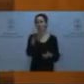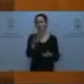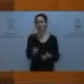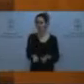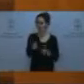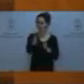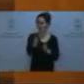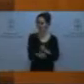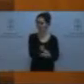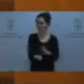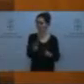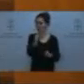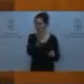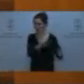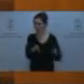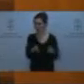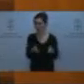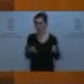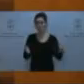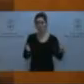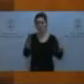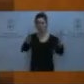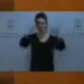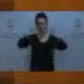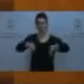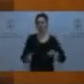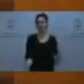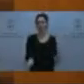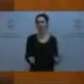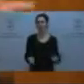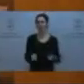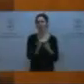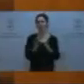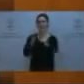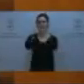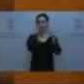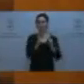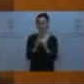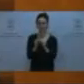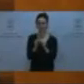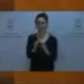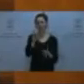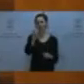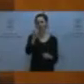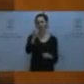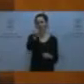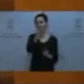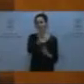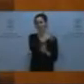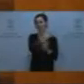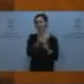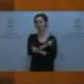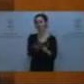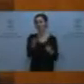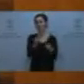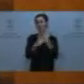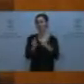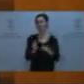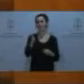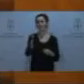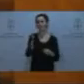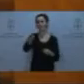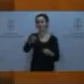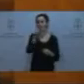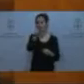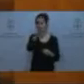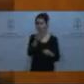consejera? Bueno, yo creo que podemos estar todos de acuerdo. Incluso puede haber unanimidad en que en 15 años que se lleva prohibiendo la comercialización de salmón se han sacado, y